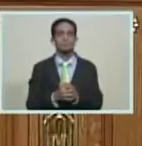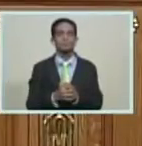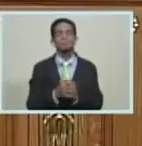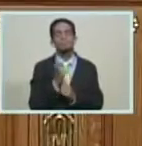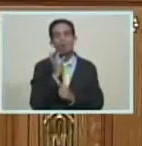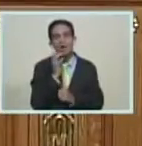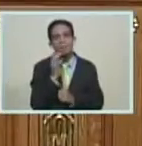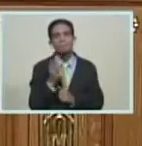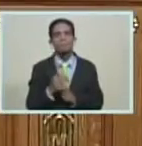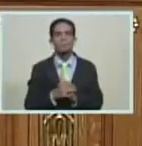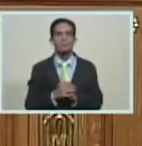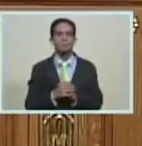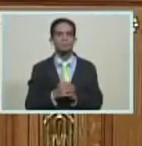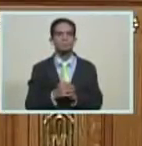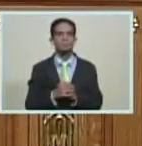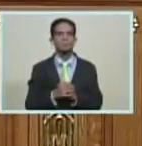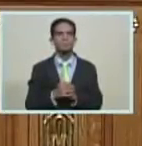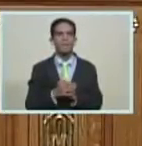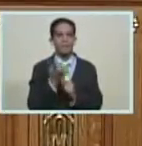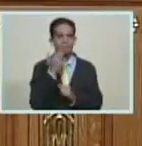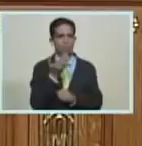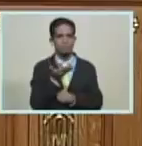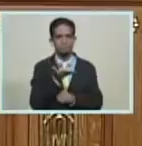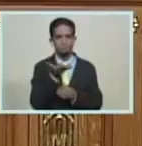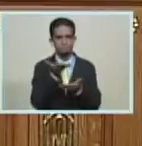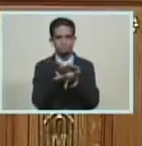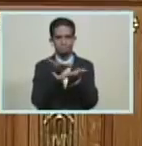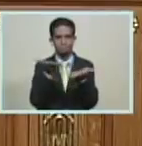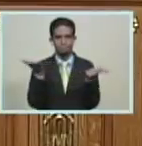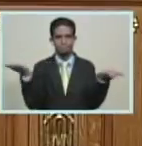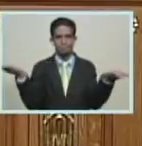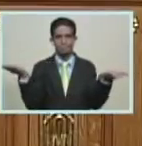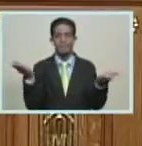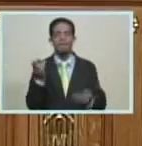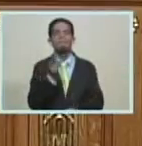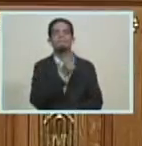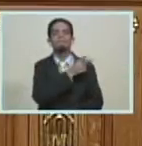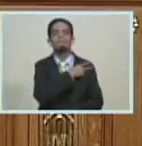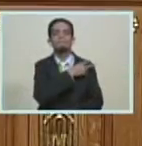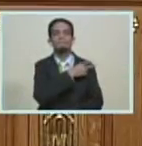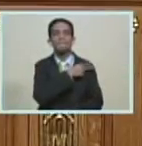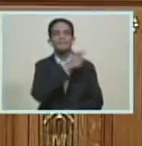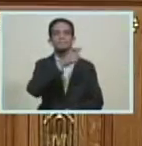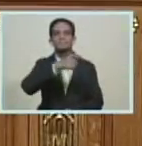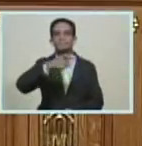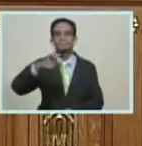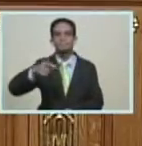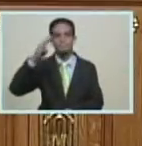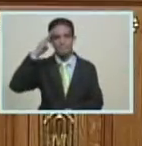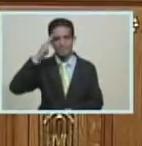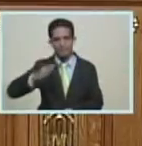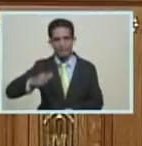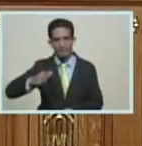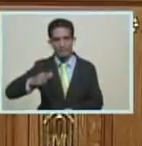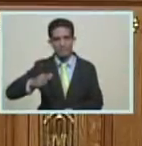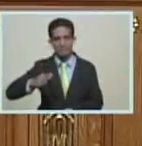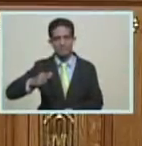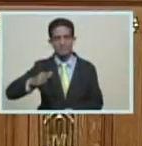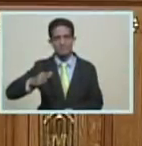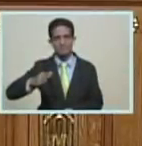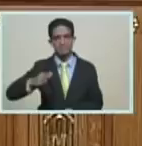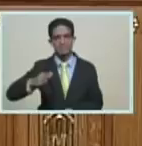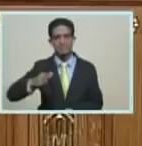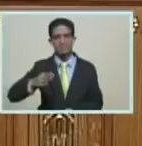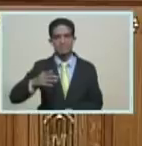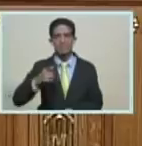Por ejemplo, dado que están aquí mis hermanos jefes militares del país, tenemos